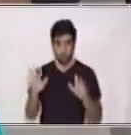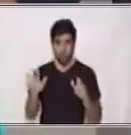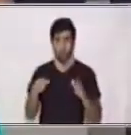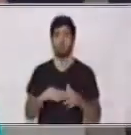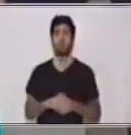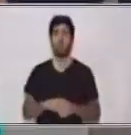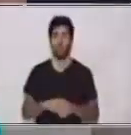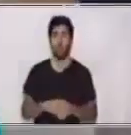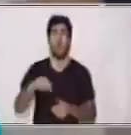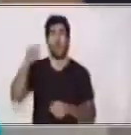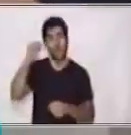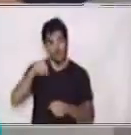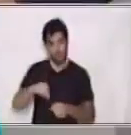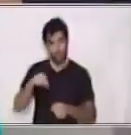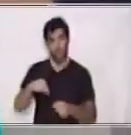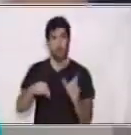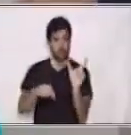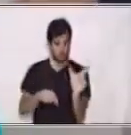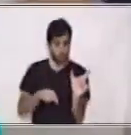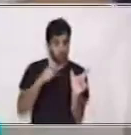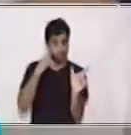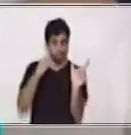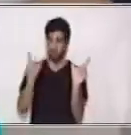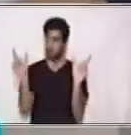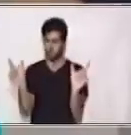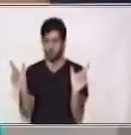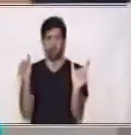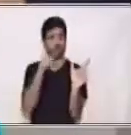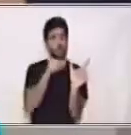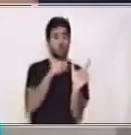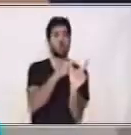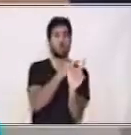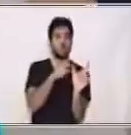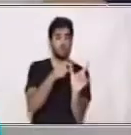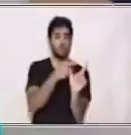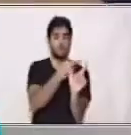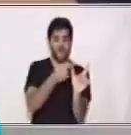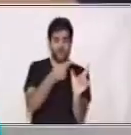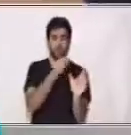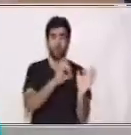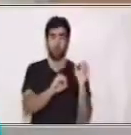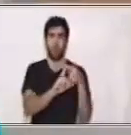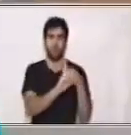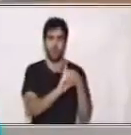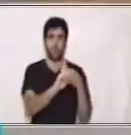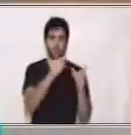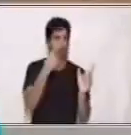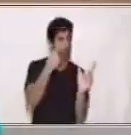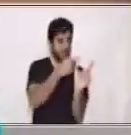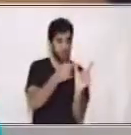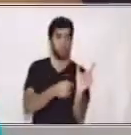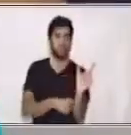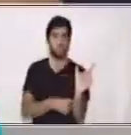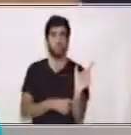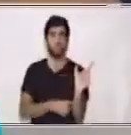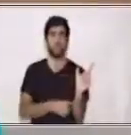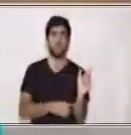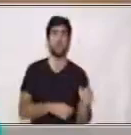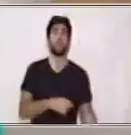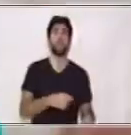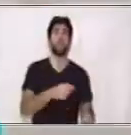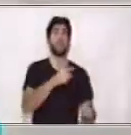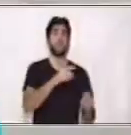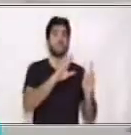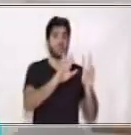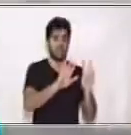Ahora, resto o sumo estos valores dependiendo cómo tenga los signos. En ese caso, pues se van a restar. 7x